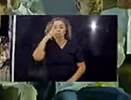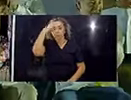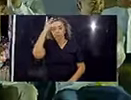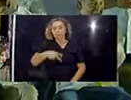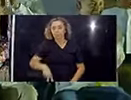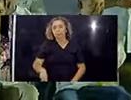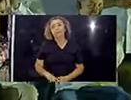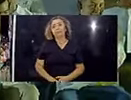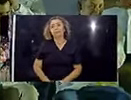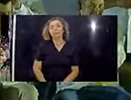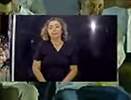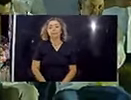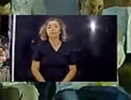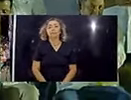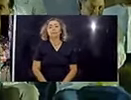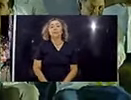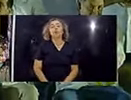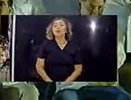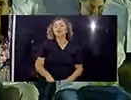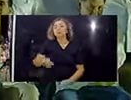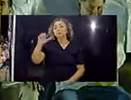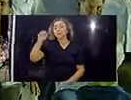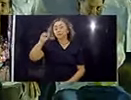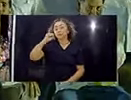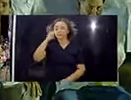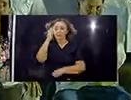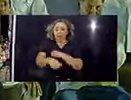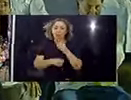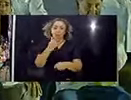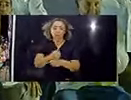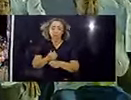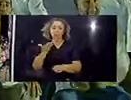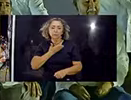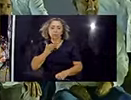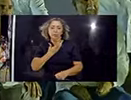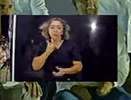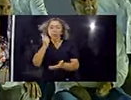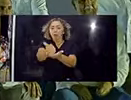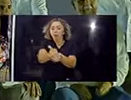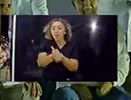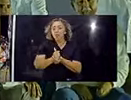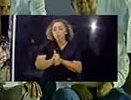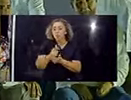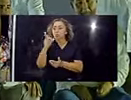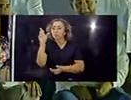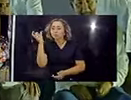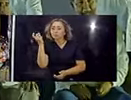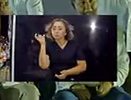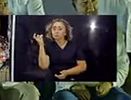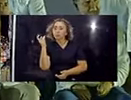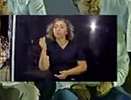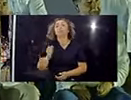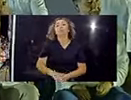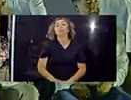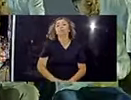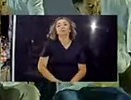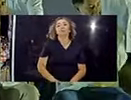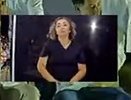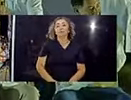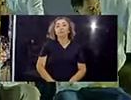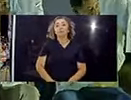mexicanas y a los 60 años van a tener un apoyo previo a la pensión universal adulto mayor quién